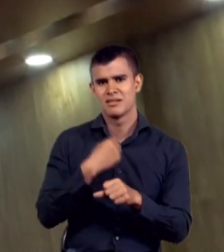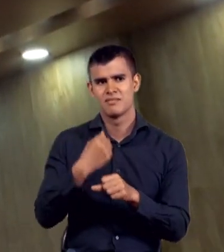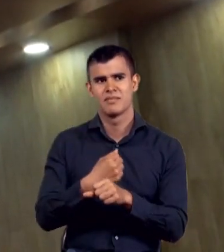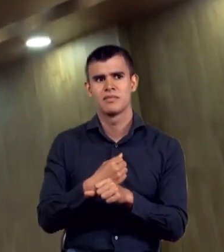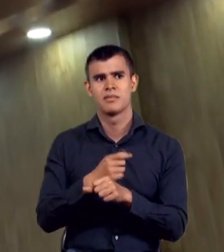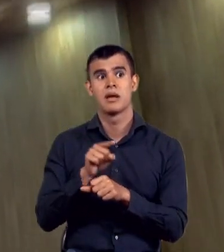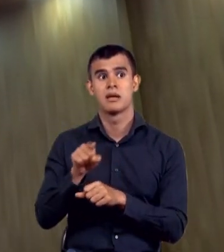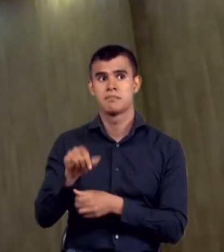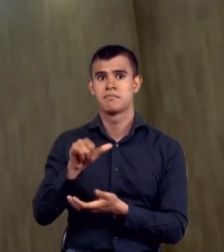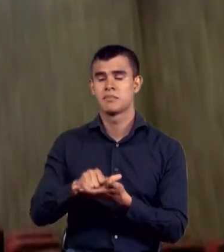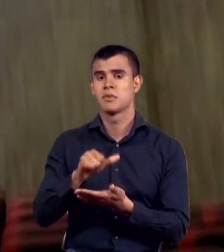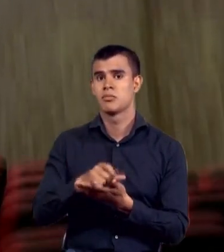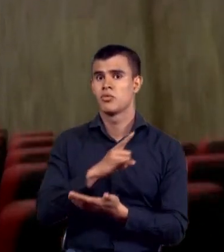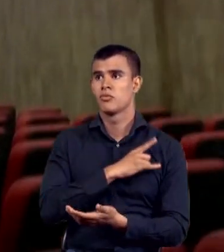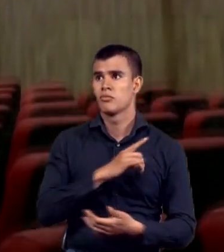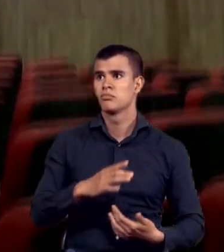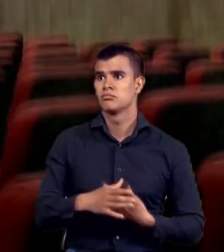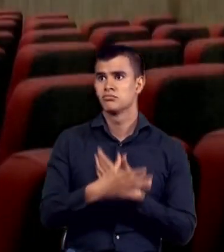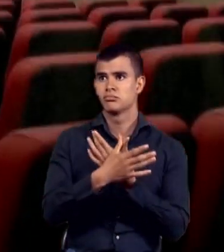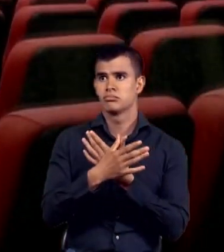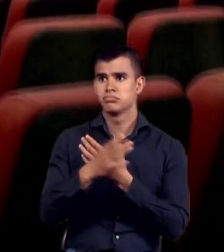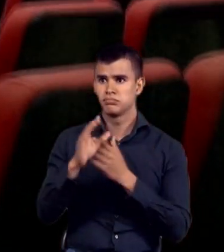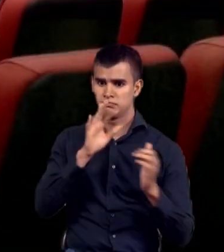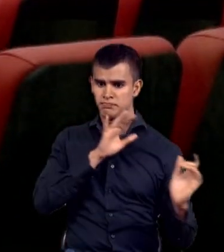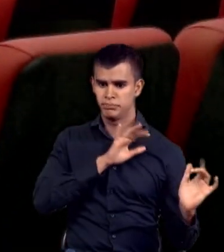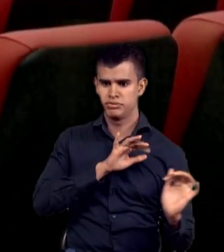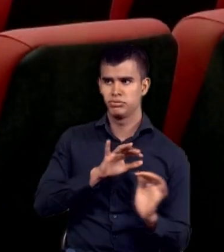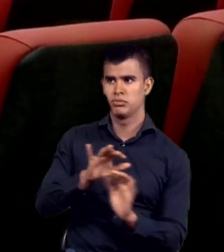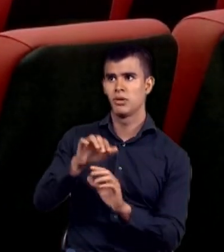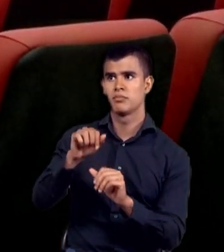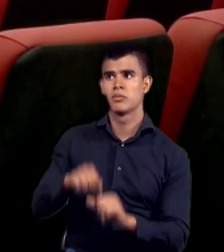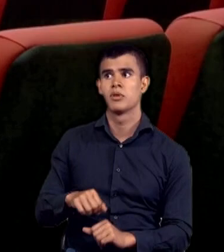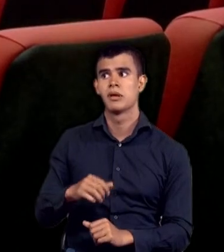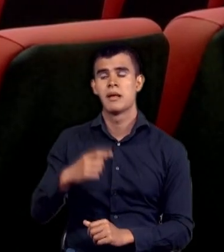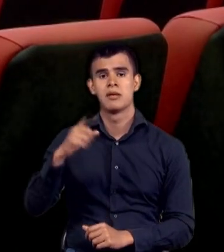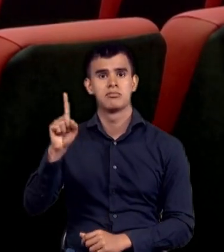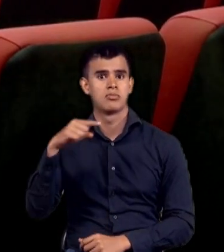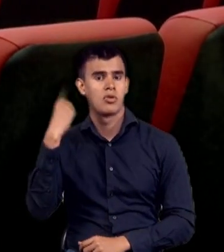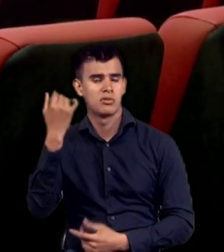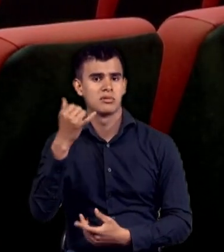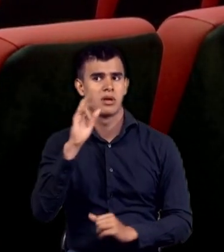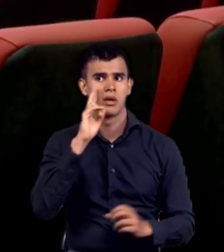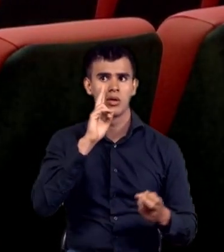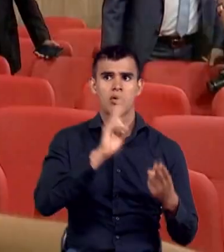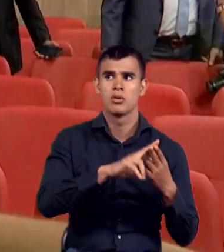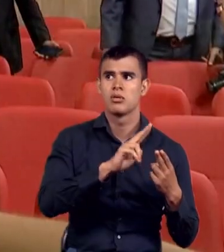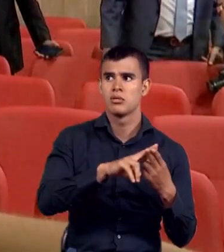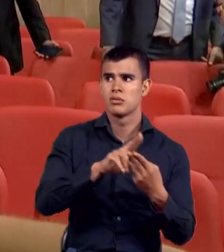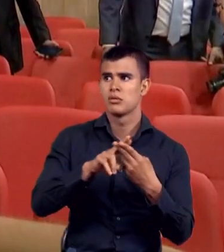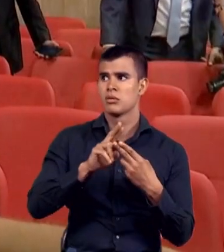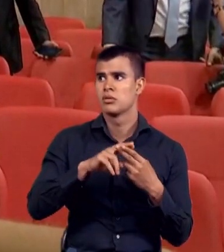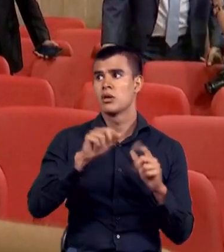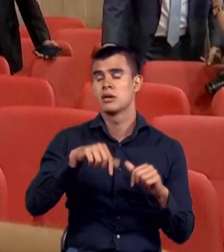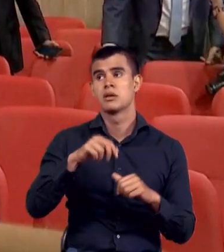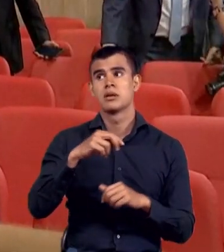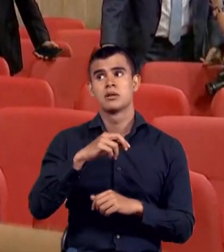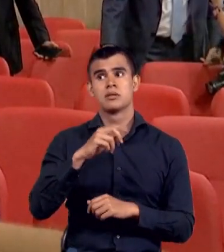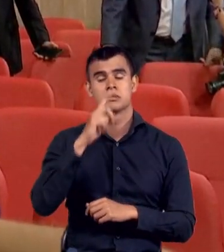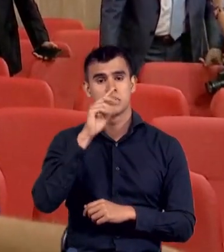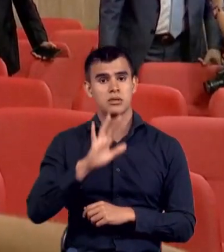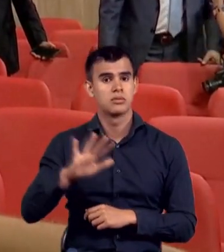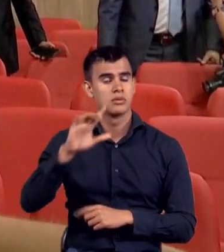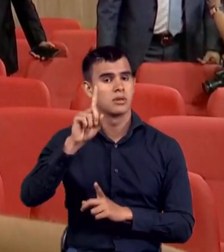escénico dentro de la Universidad Santiago de Cali, que ha sido muy representativo no solo dentro de la comunidad universitaria, sino también a